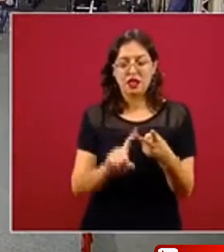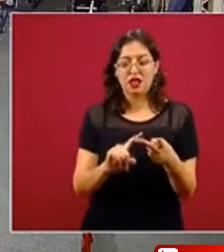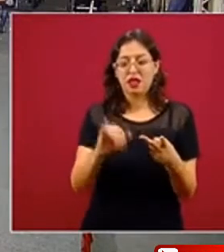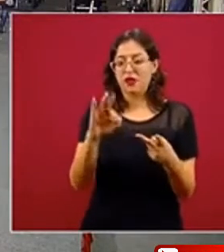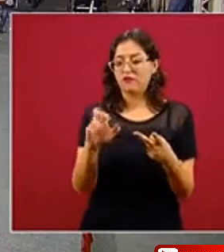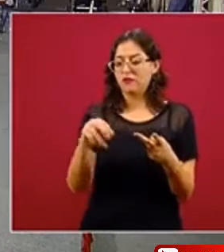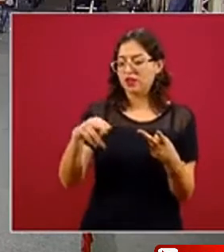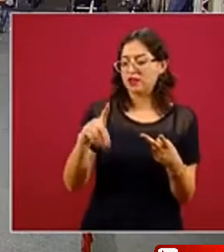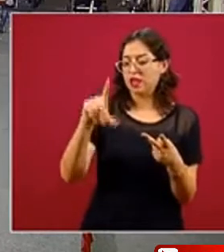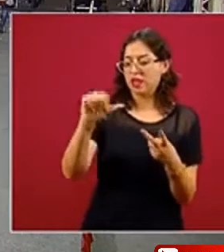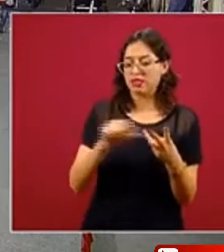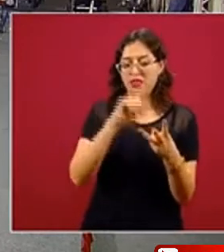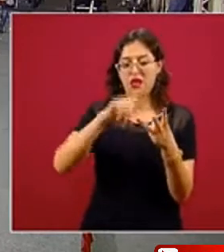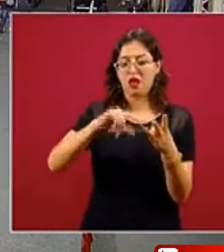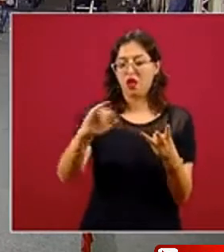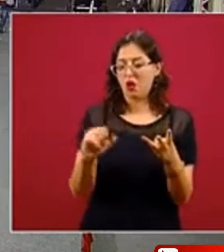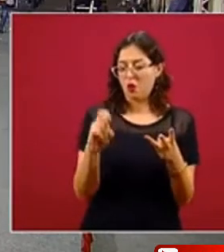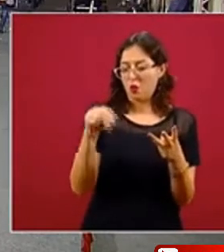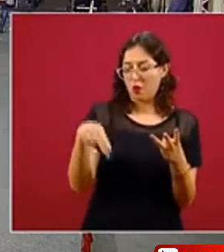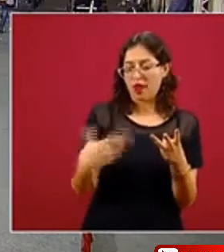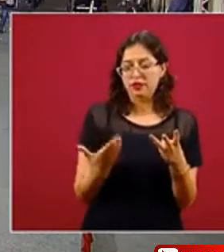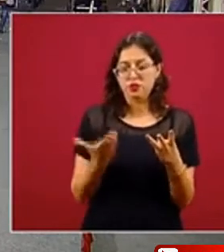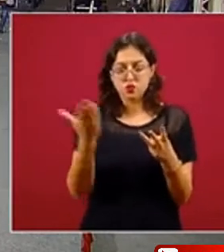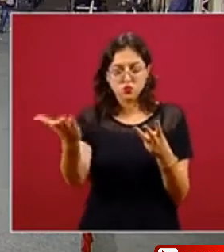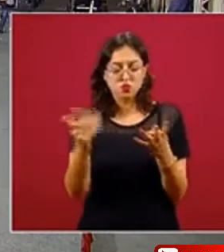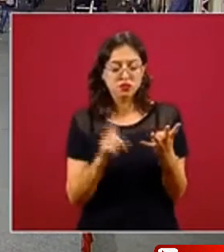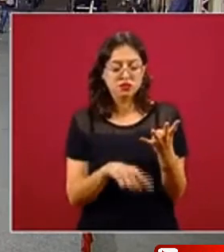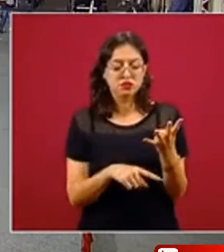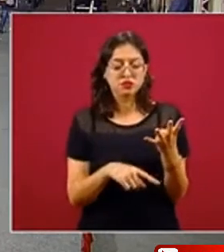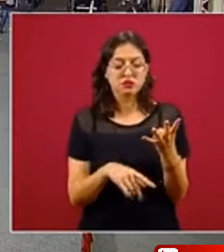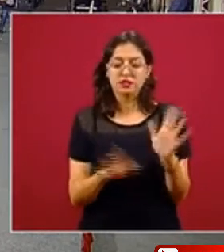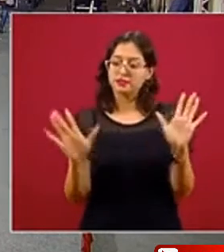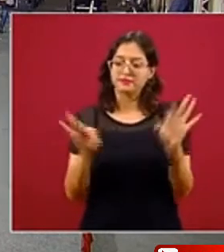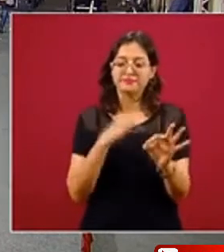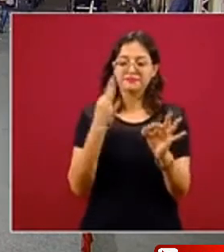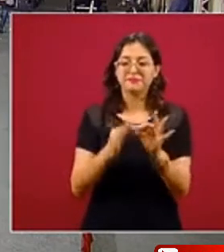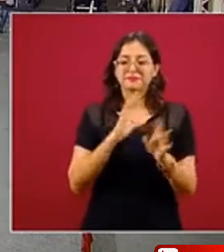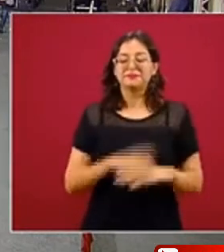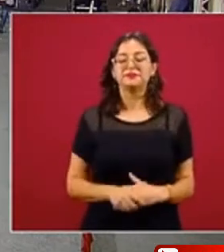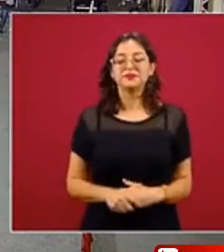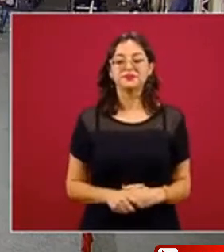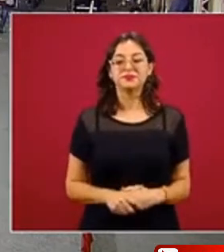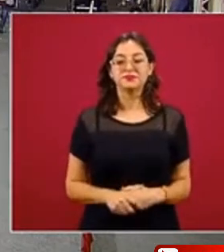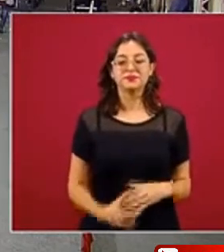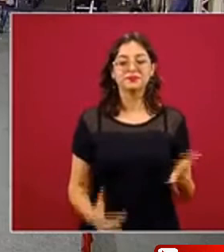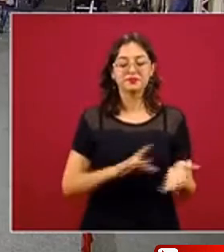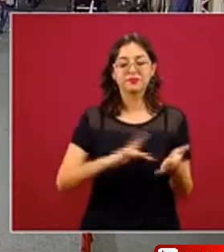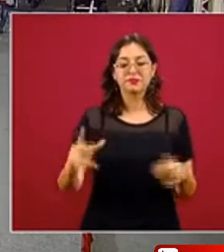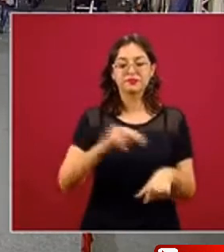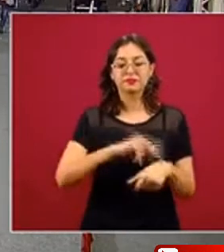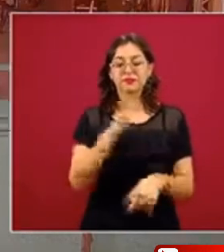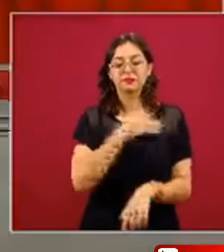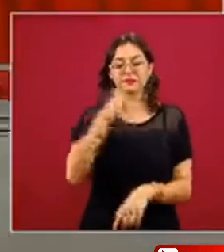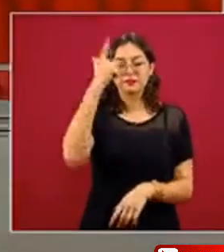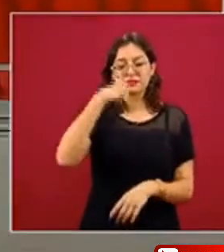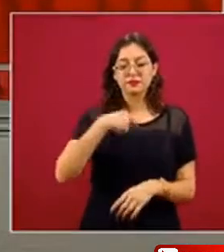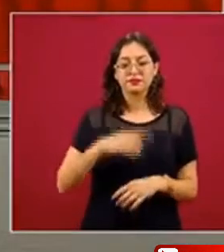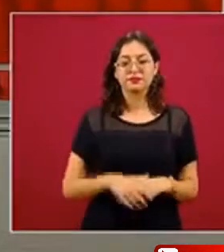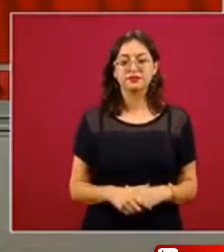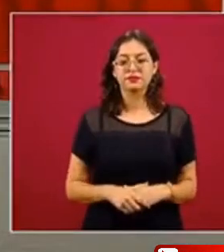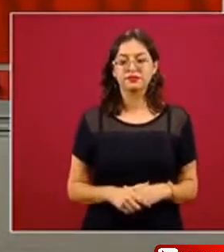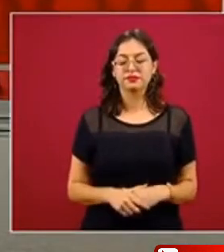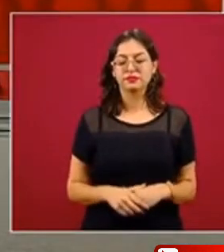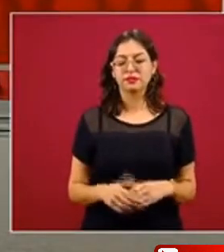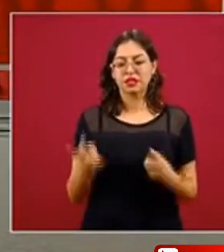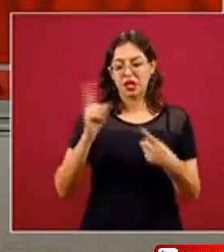vamos con Fernanda. Juan, usted. Ya nos vamos. Gracias, doctor. Buenas noches. Tengo dos